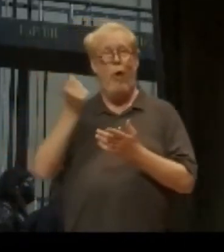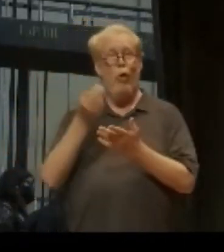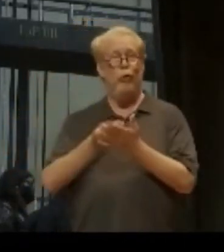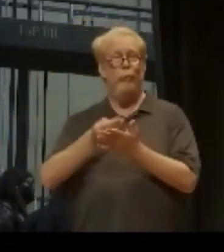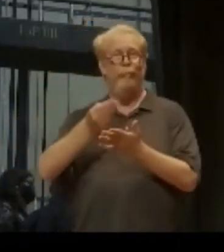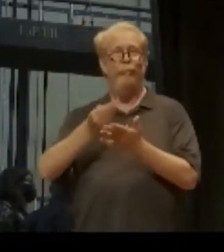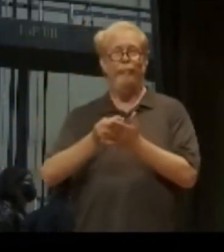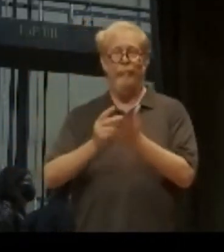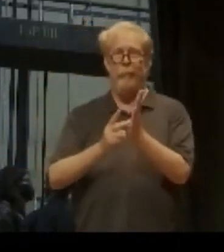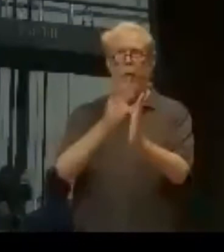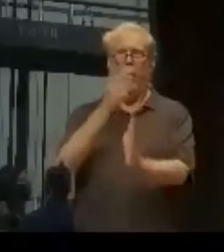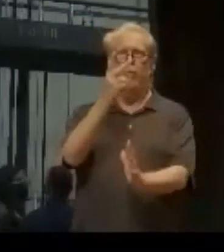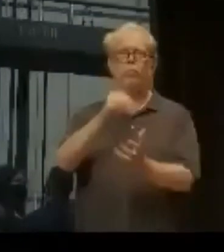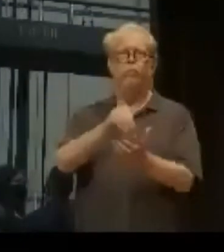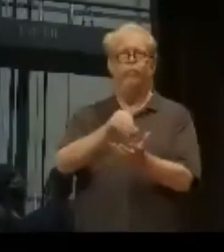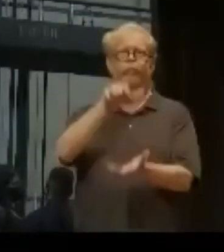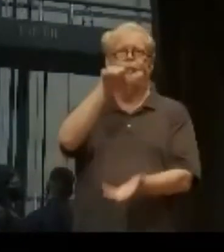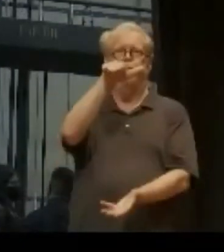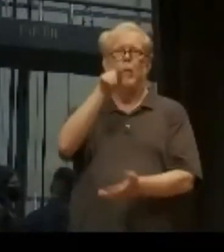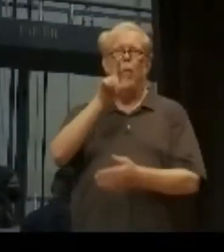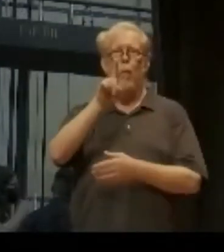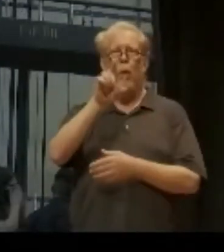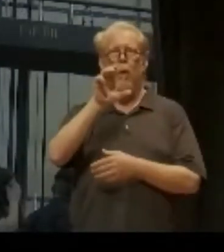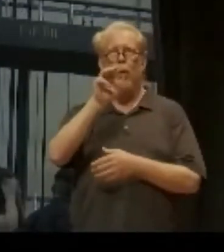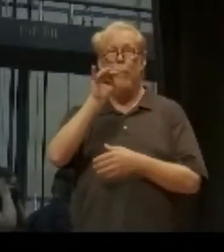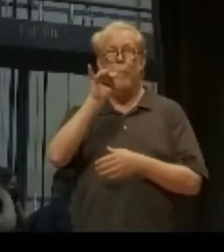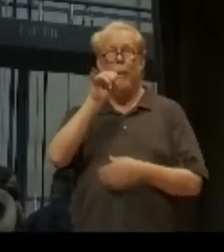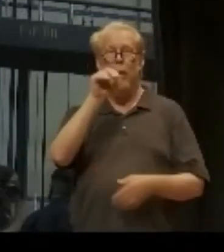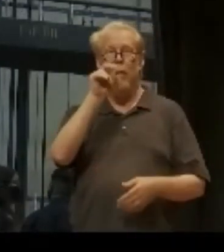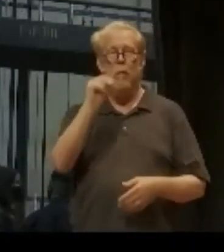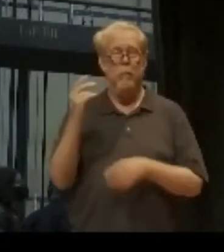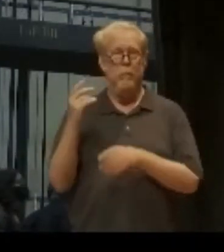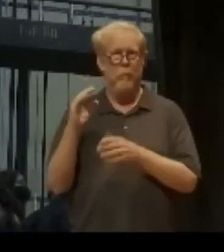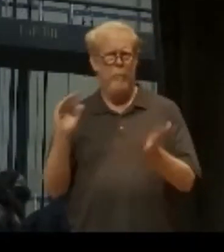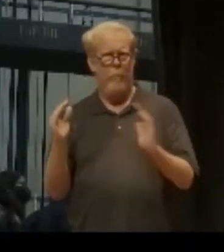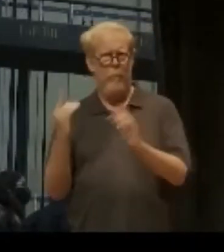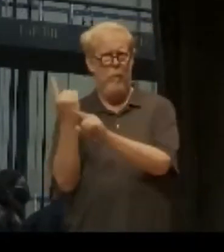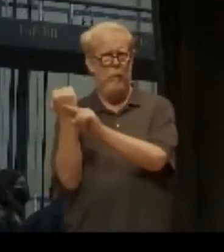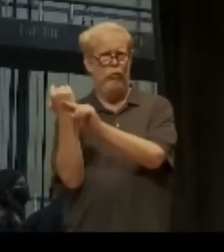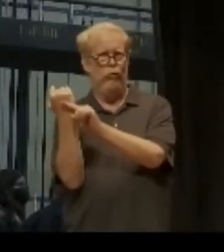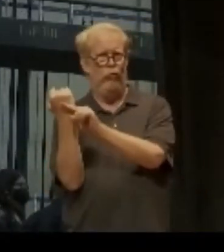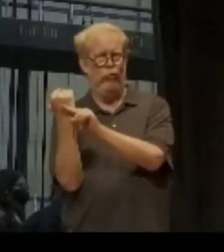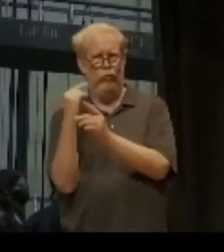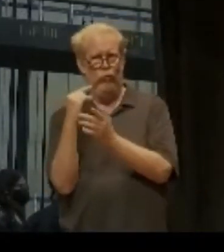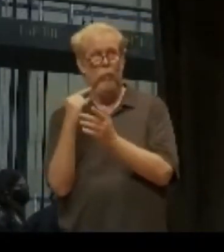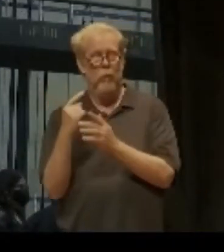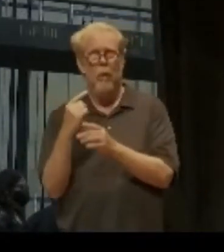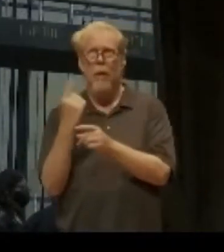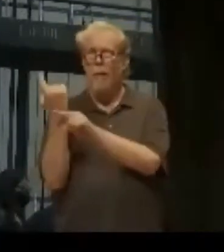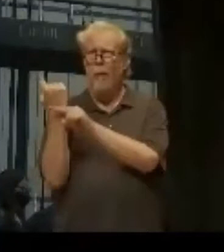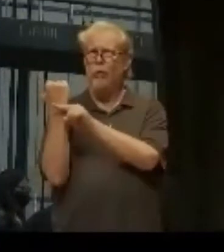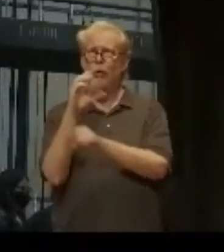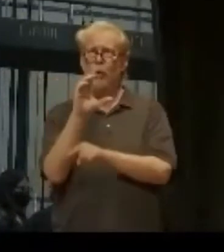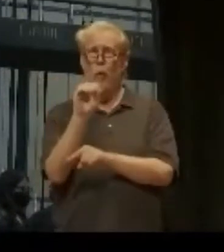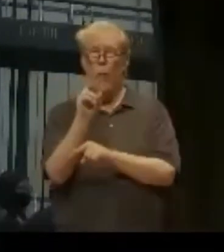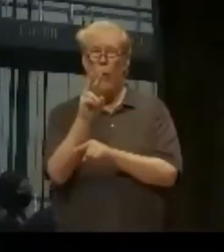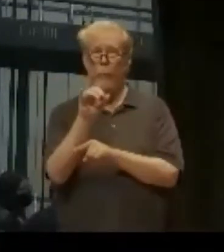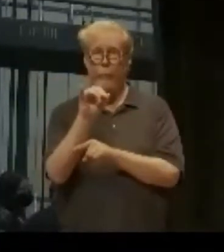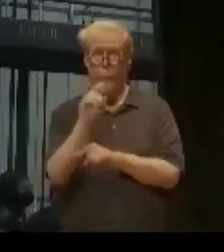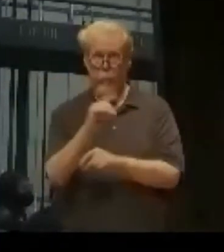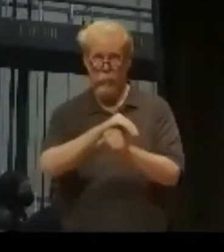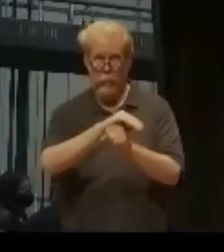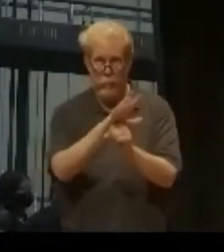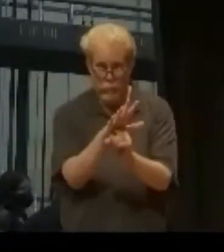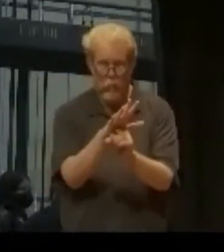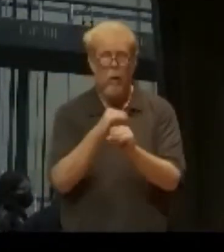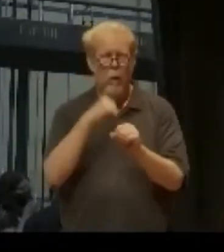de becas. Hemos duplicado la cantidad de becas, casi 100,000 con la clase graduada del año pasado. Y acuérdense que el